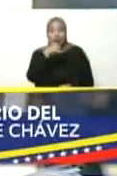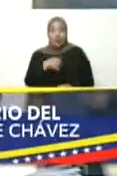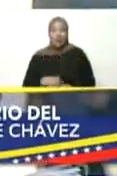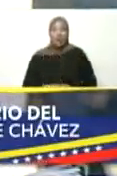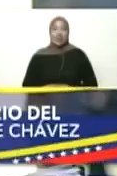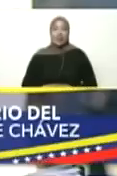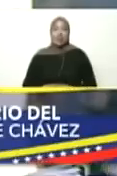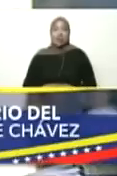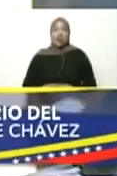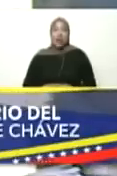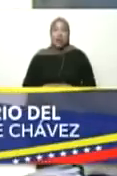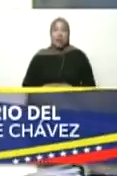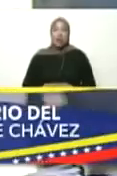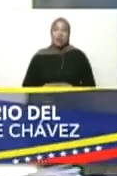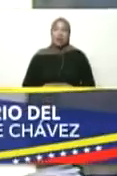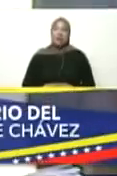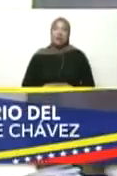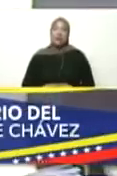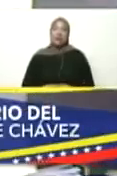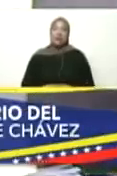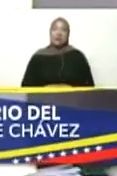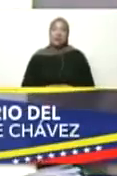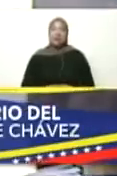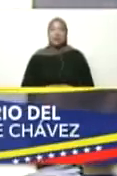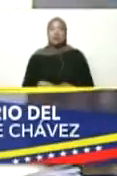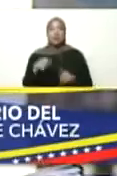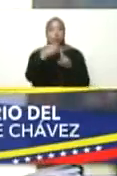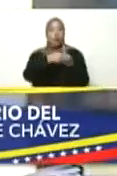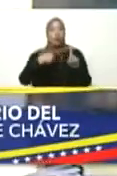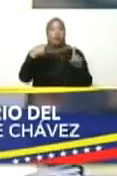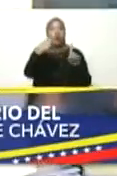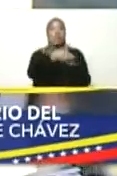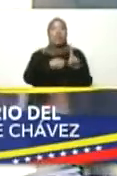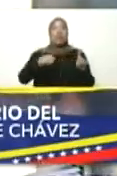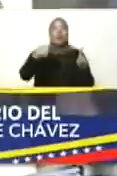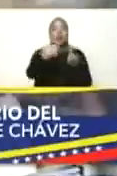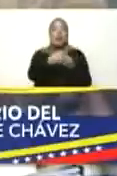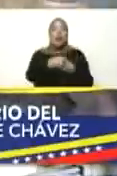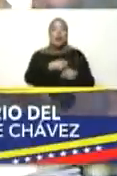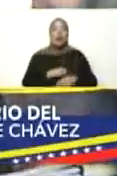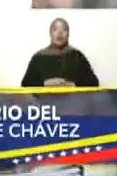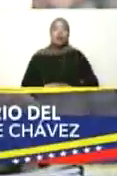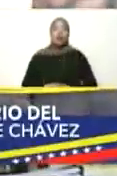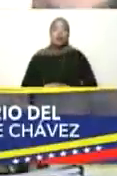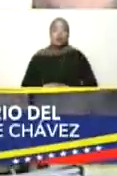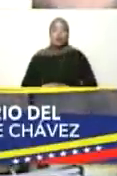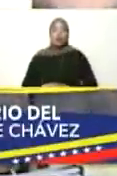esta llegada, el compartir, el poder